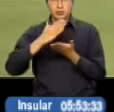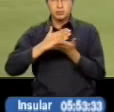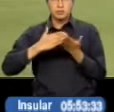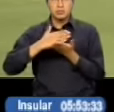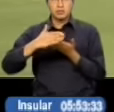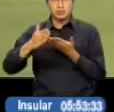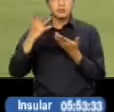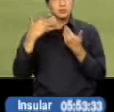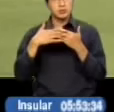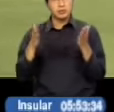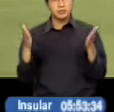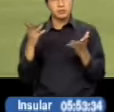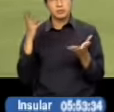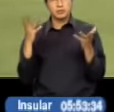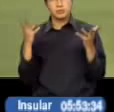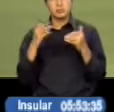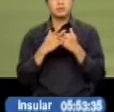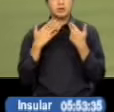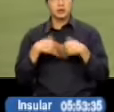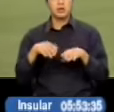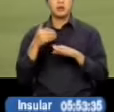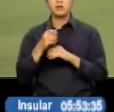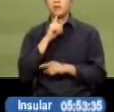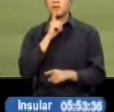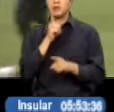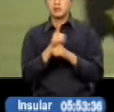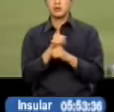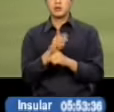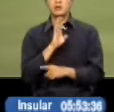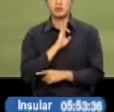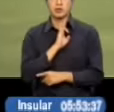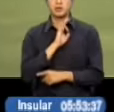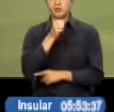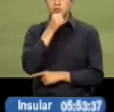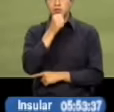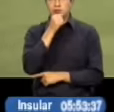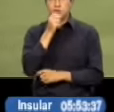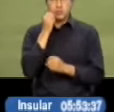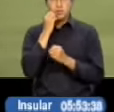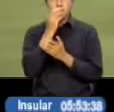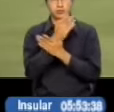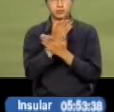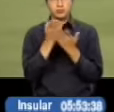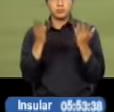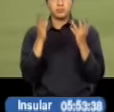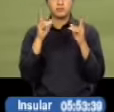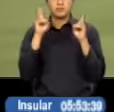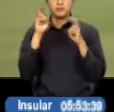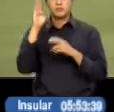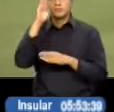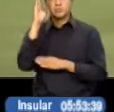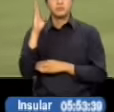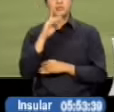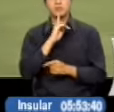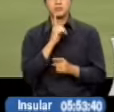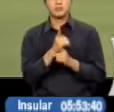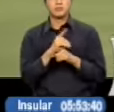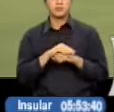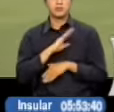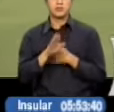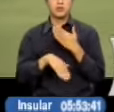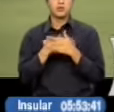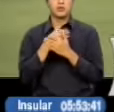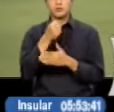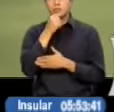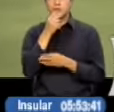abiertas quedaron disueltas precisamente por aquel contacto con los medios que tuvo el director técnico brasileño por supuesto todas las